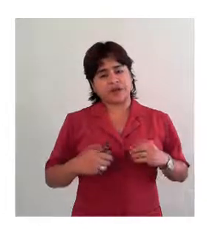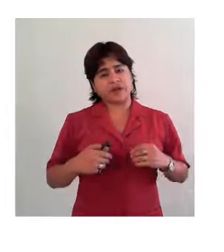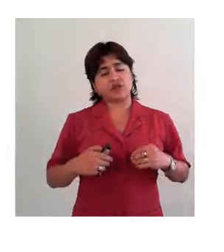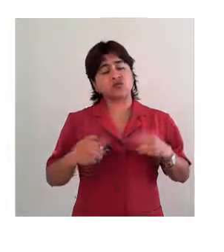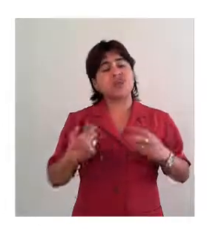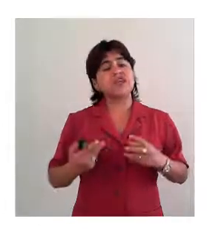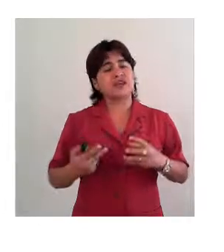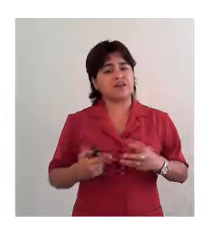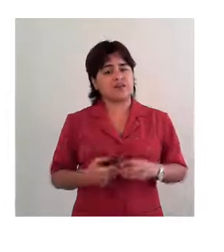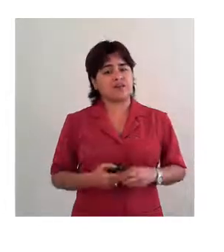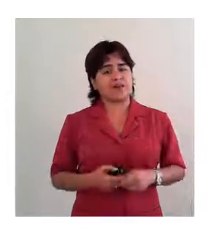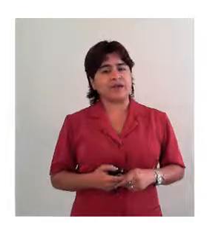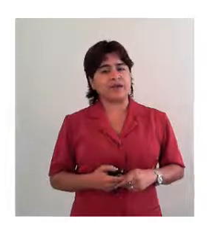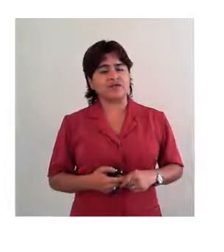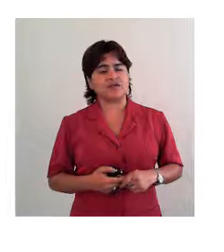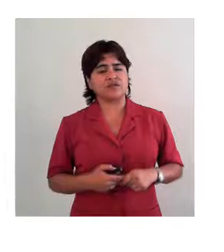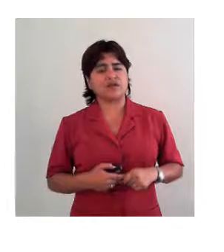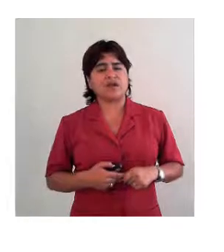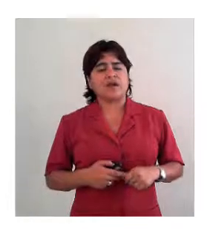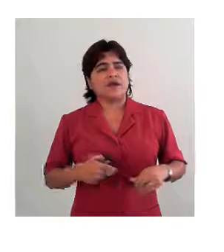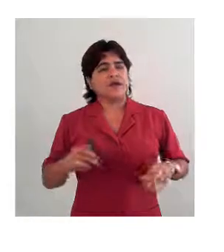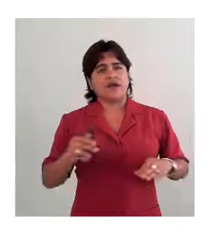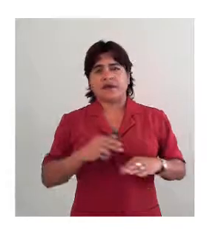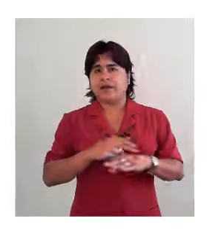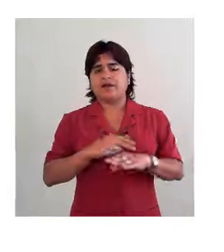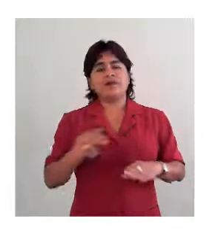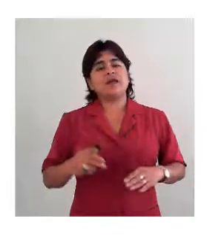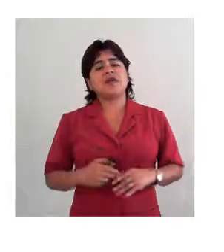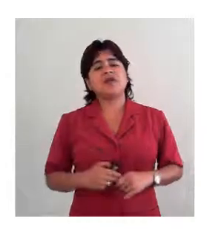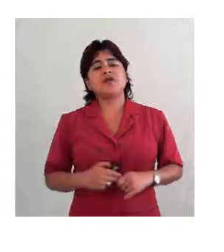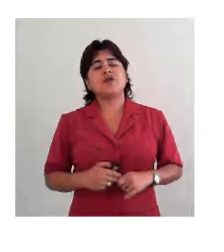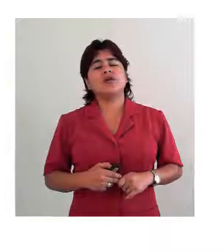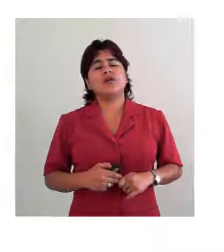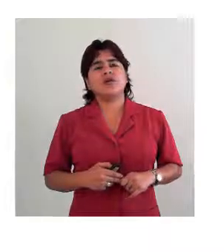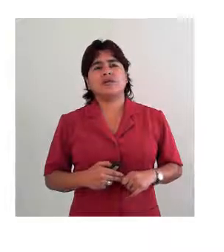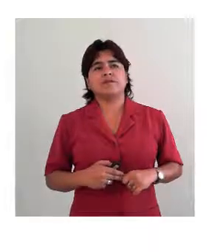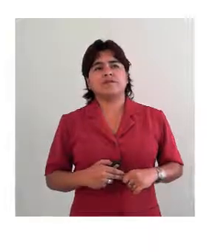para poder surgir como país. Entonces, eliminar